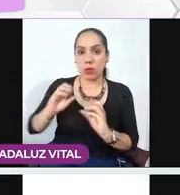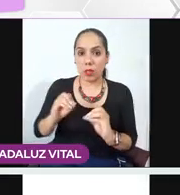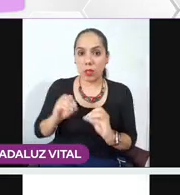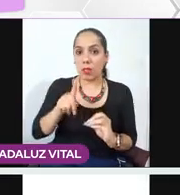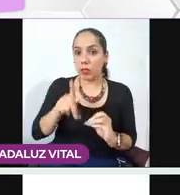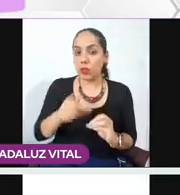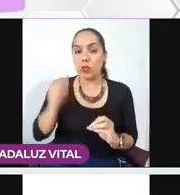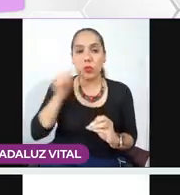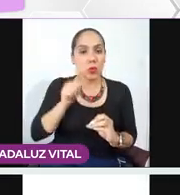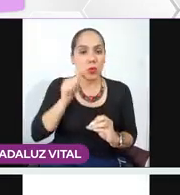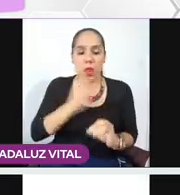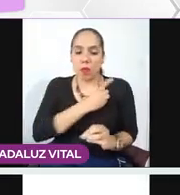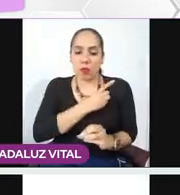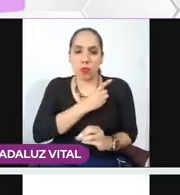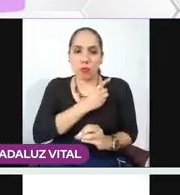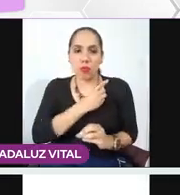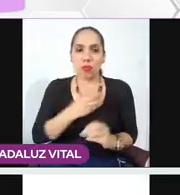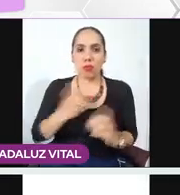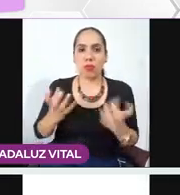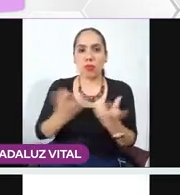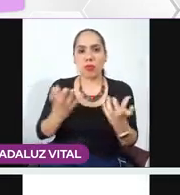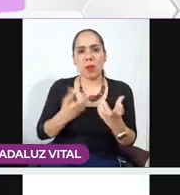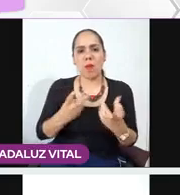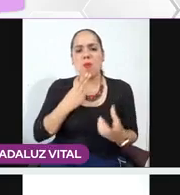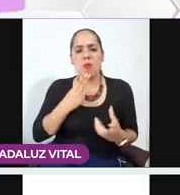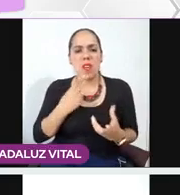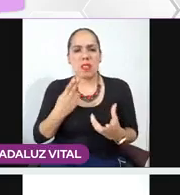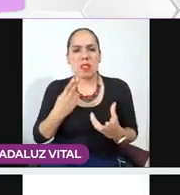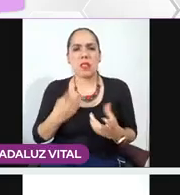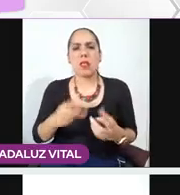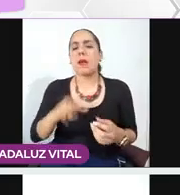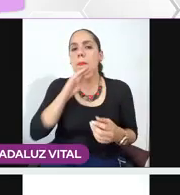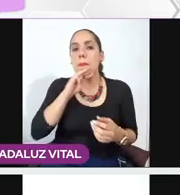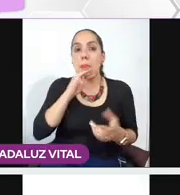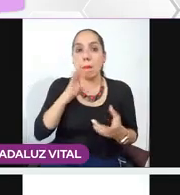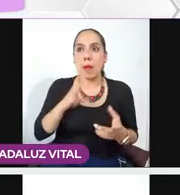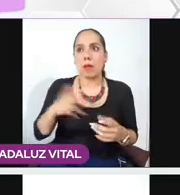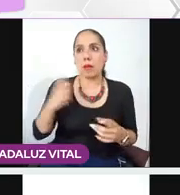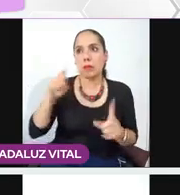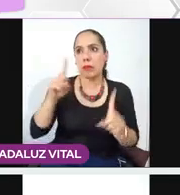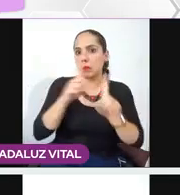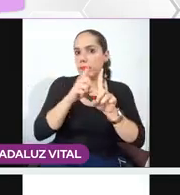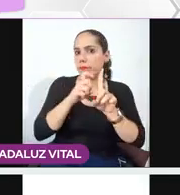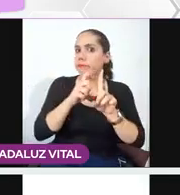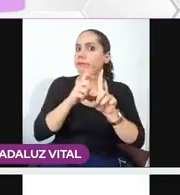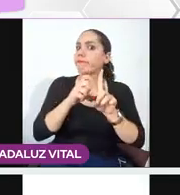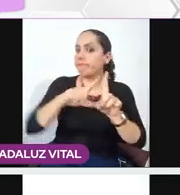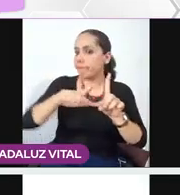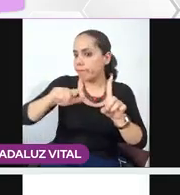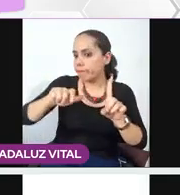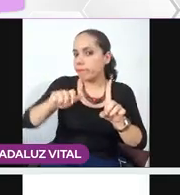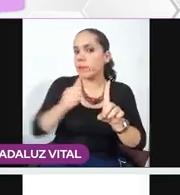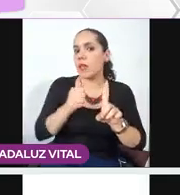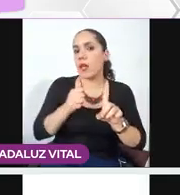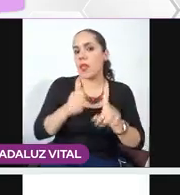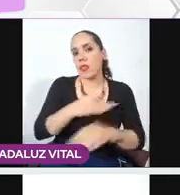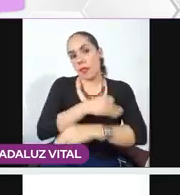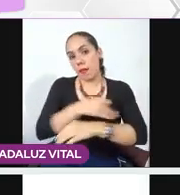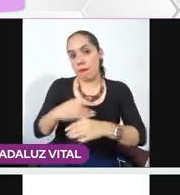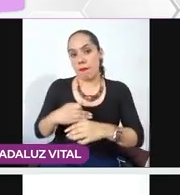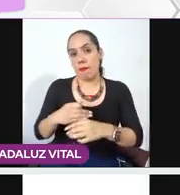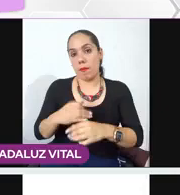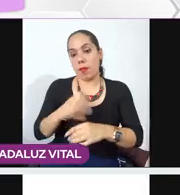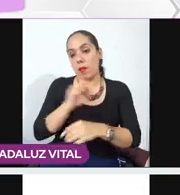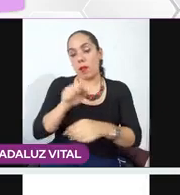pues para no ser criticadas o para que la familia no diga nada o para que en mi trabajo, la sociedad, la iglesia, lo que sea, no diga nada, entonces yo aguanto,